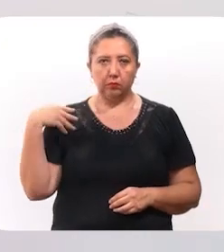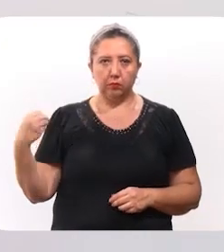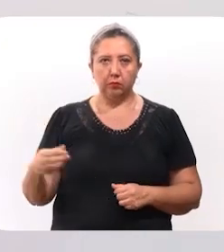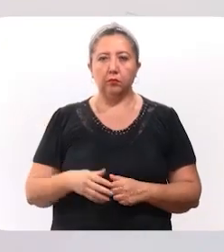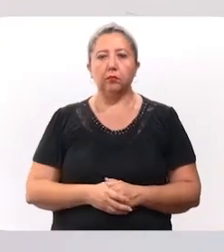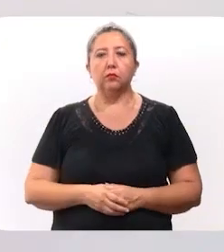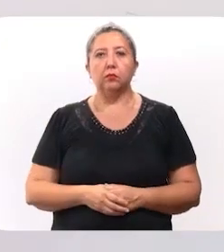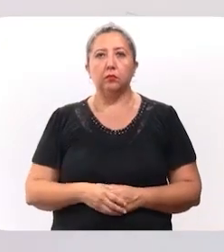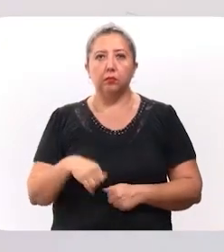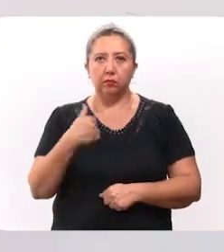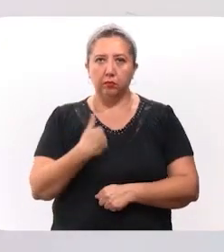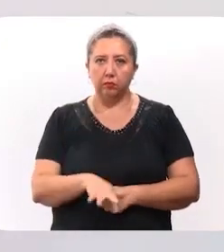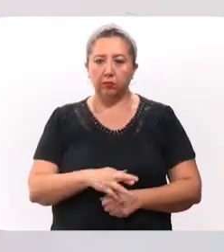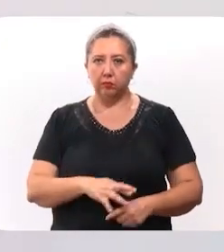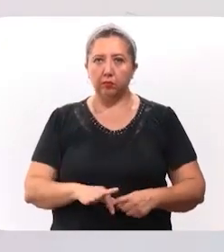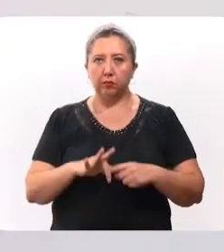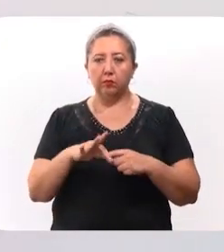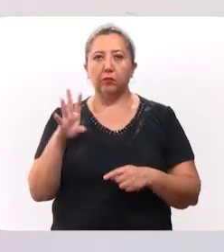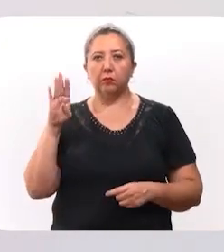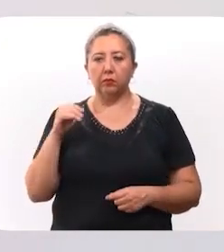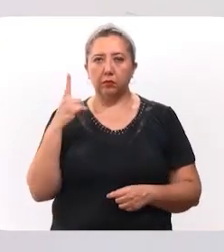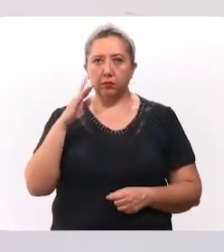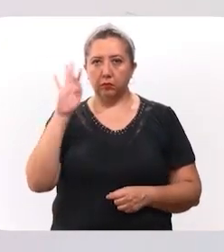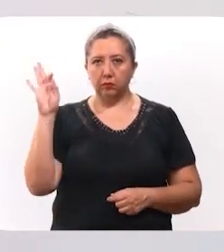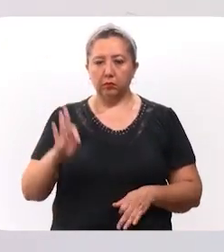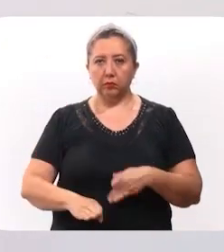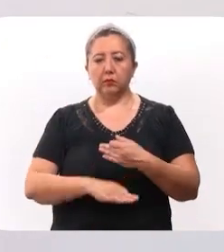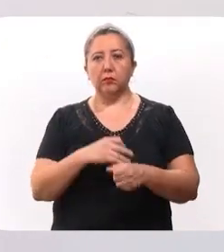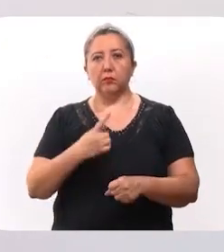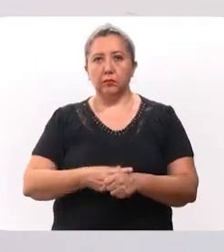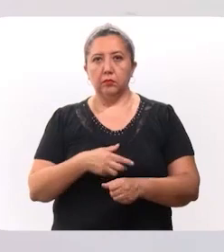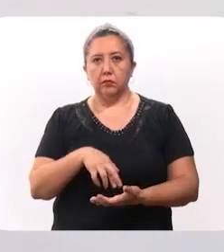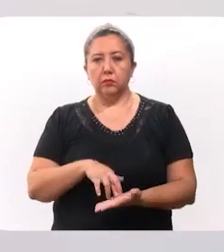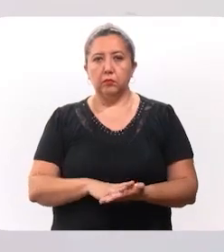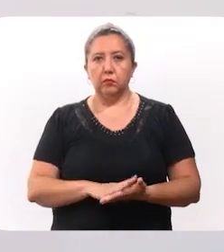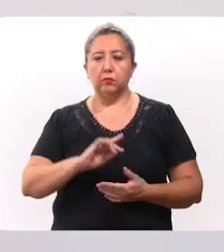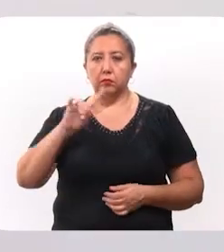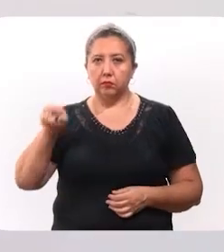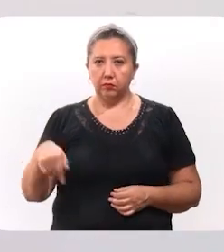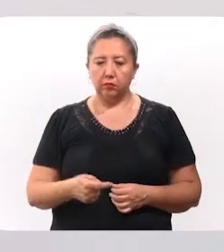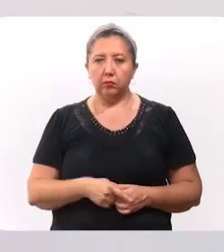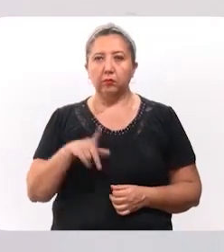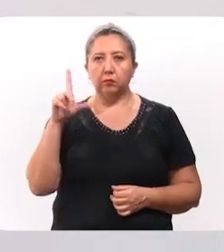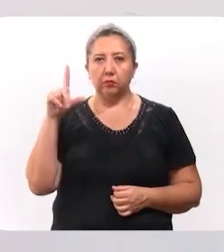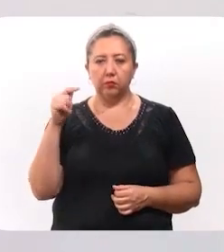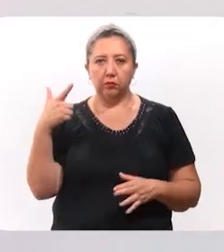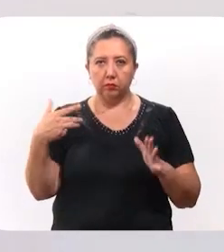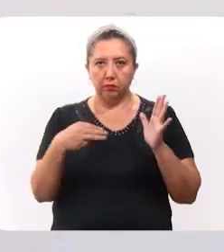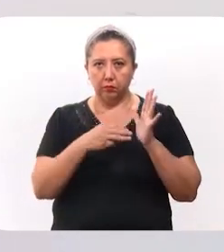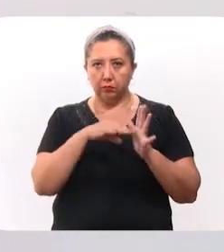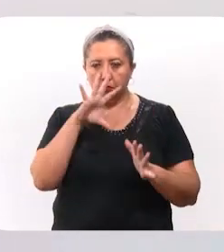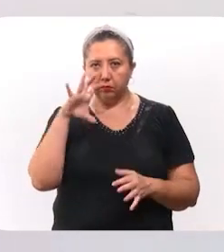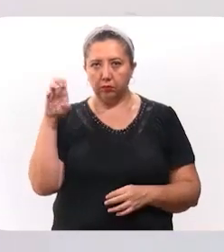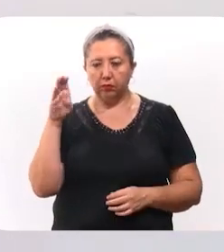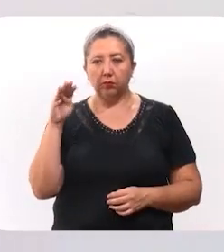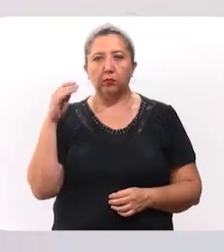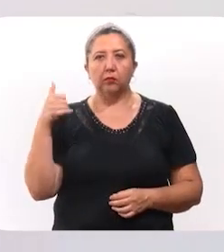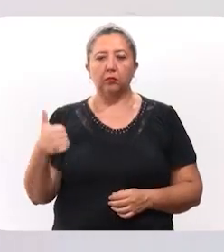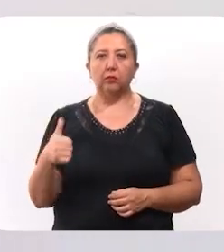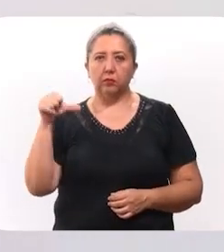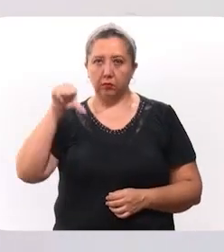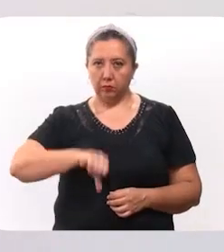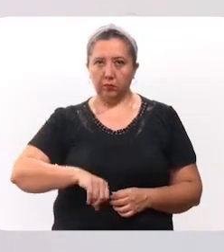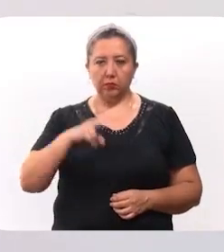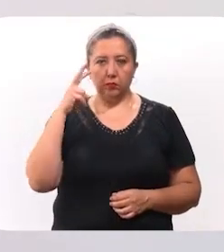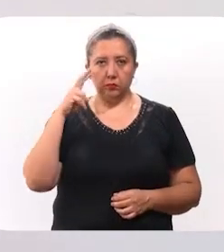ni pueden contagiar. Esta cifra representa el 91% del total de contagios registrados, que es de 77.596.